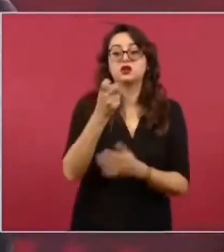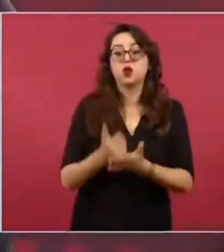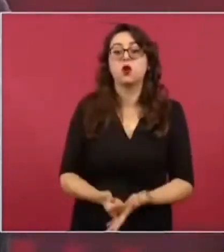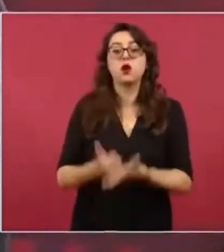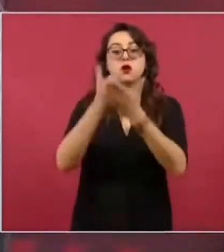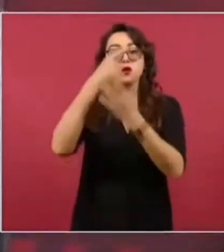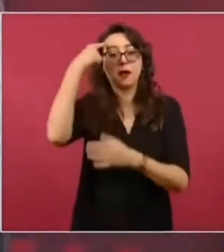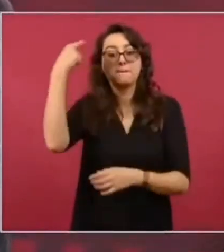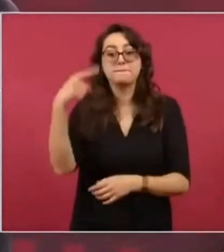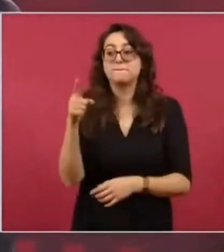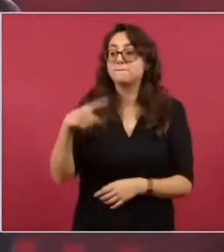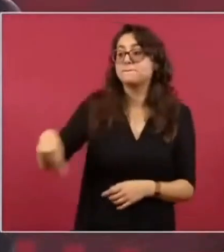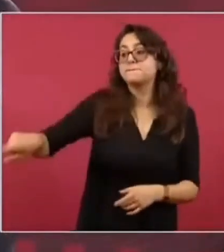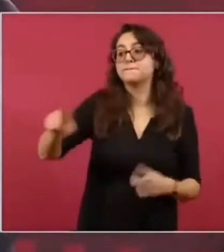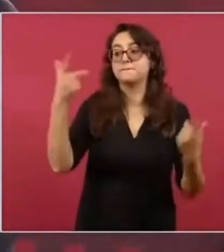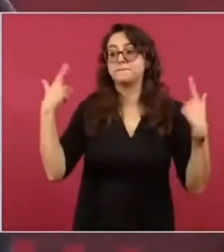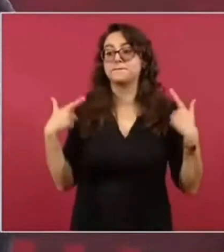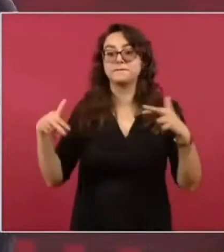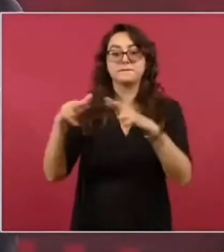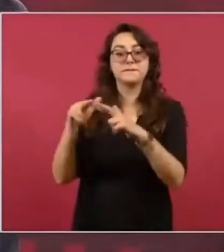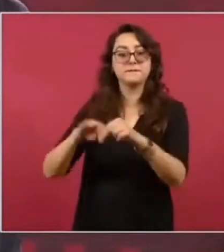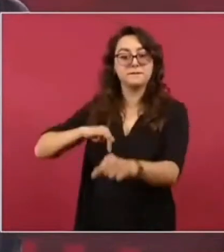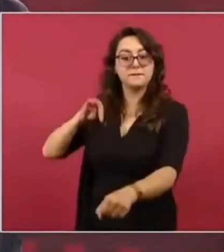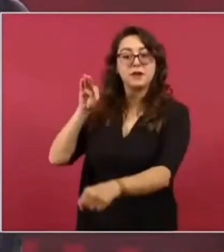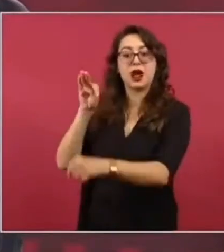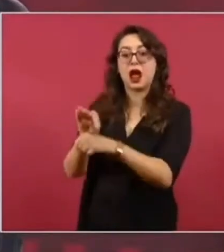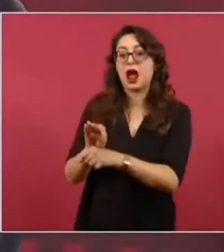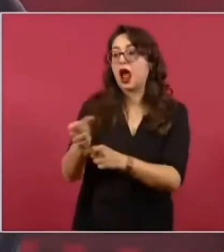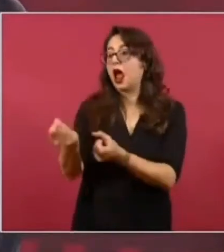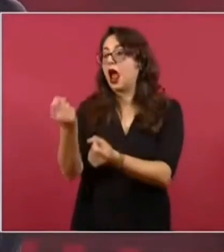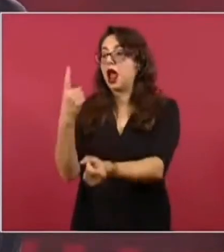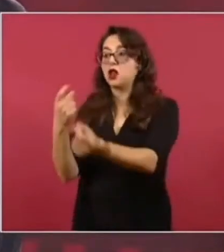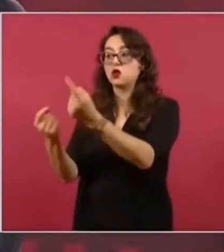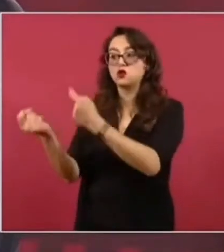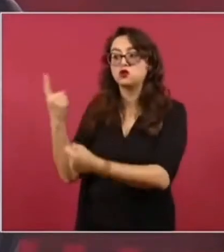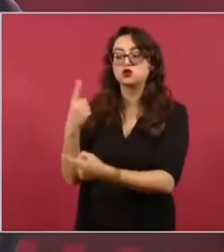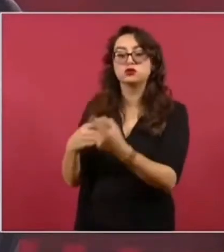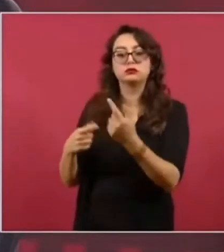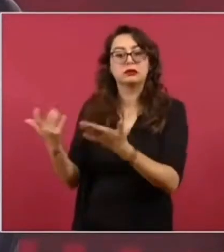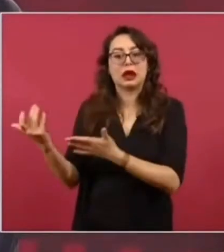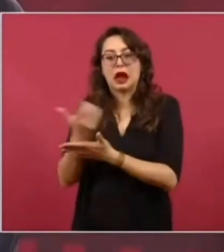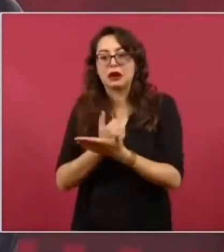menos de 12,000 pesos al mes del año pasado.